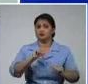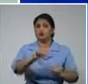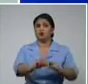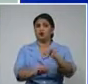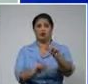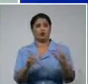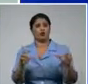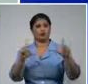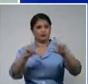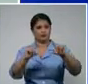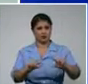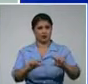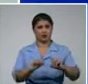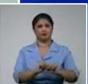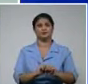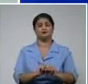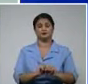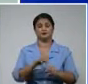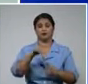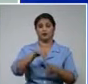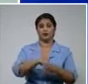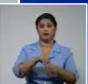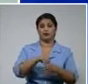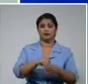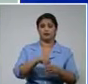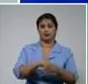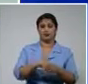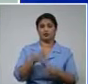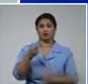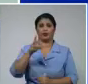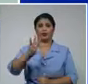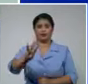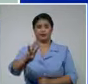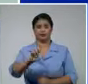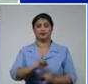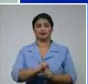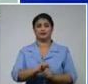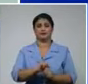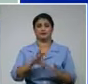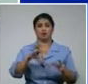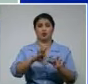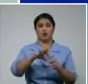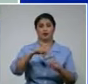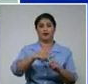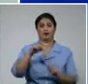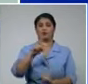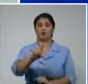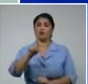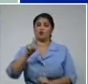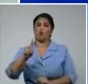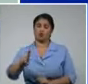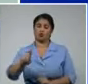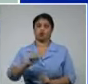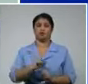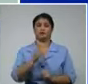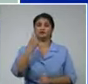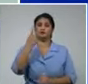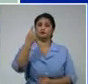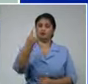mayor número del municipio cabecera, Guantánamo 11, Baracoa 1 y El Salvador